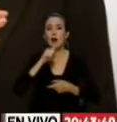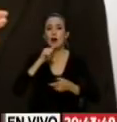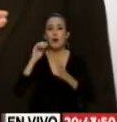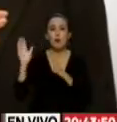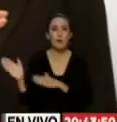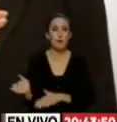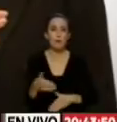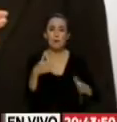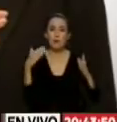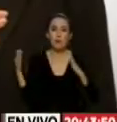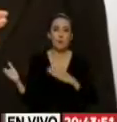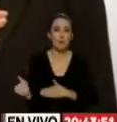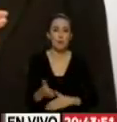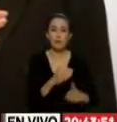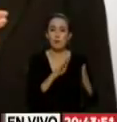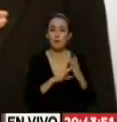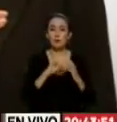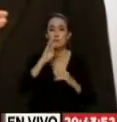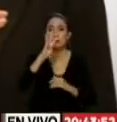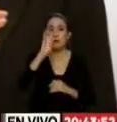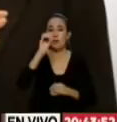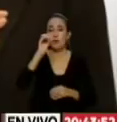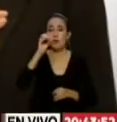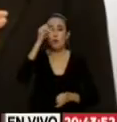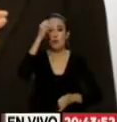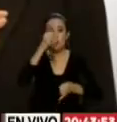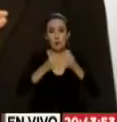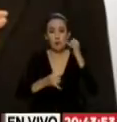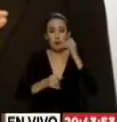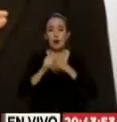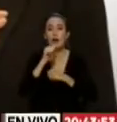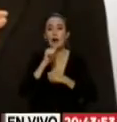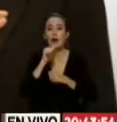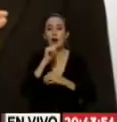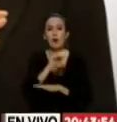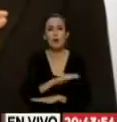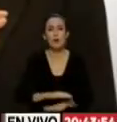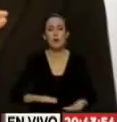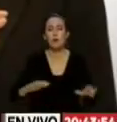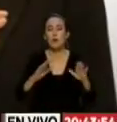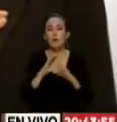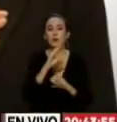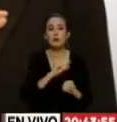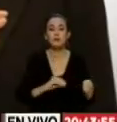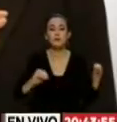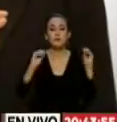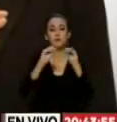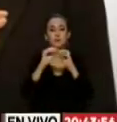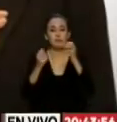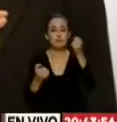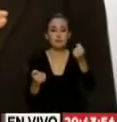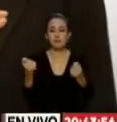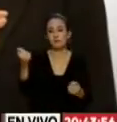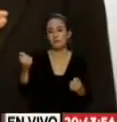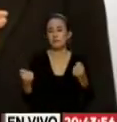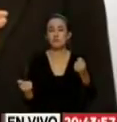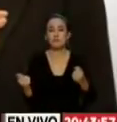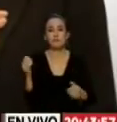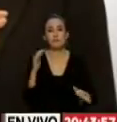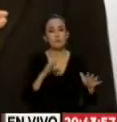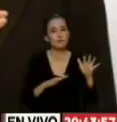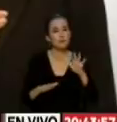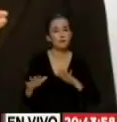precio privilegiado de 40 centavos el costo del agua, más lo del tanquero, y probablemente hablemos con